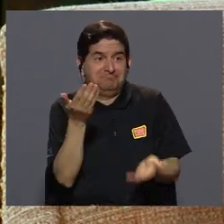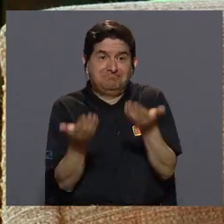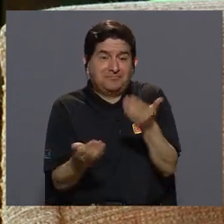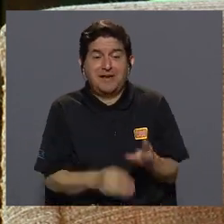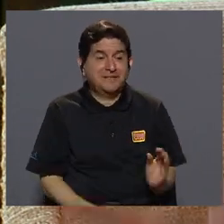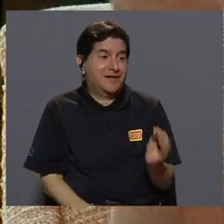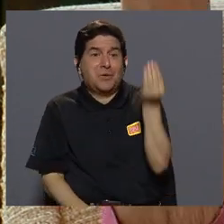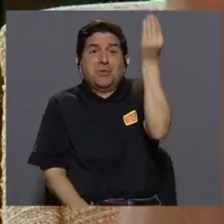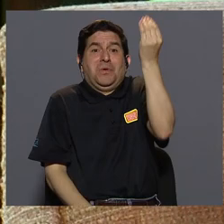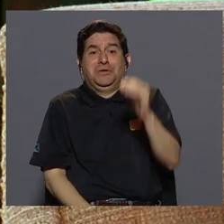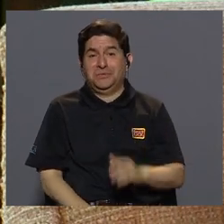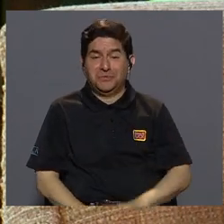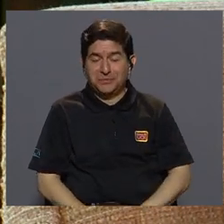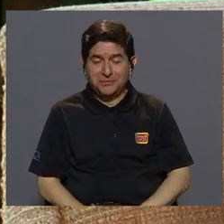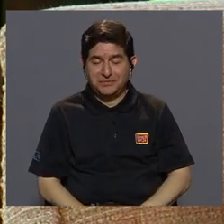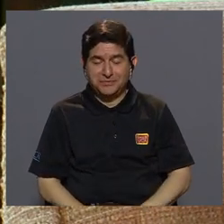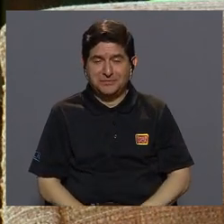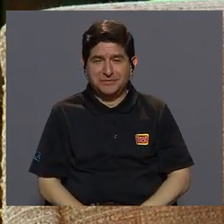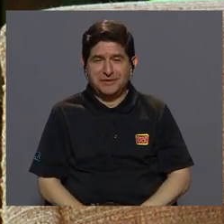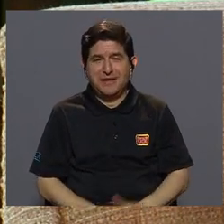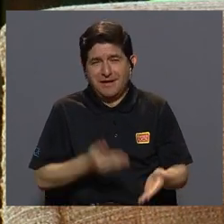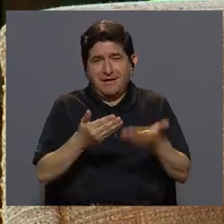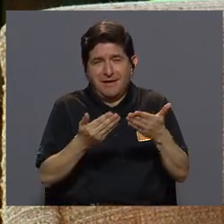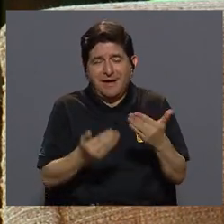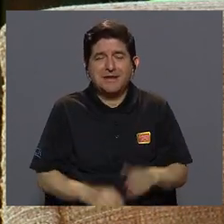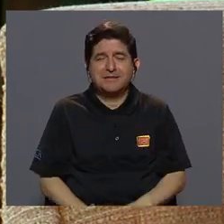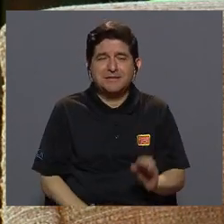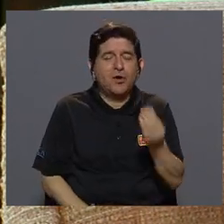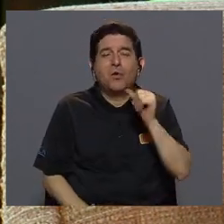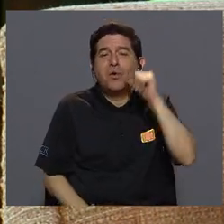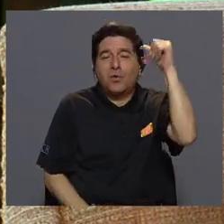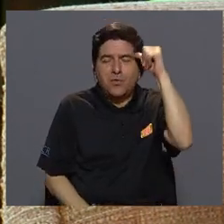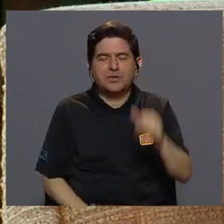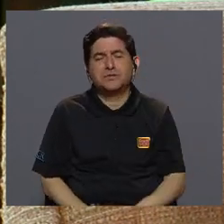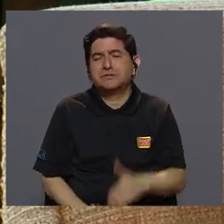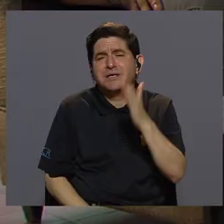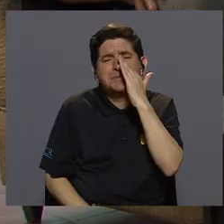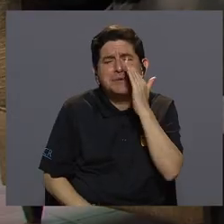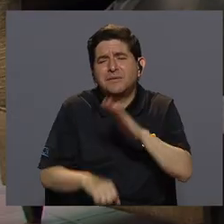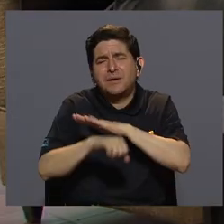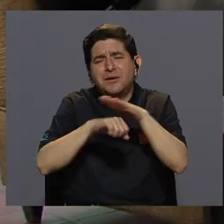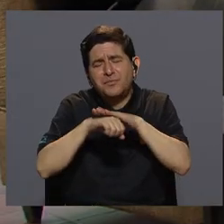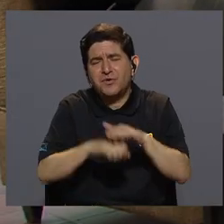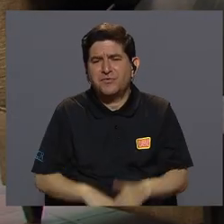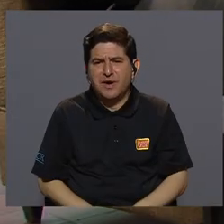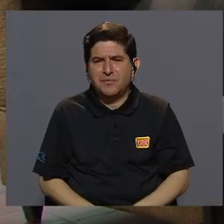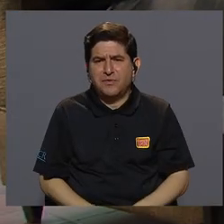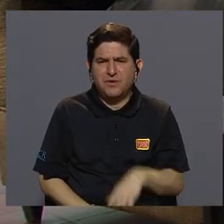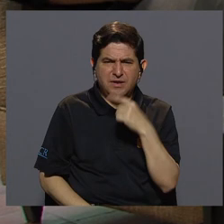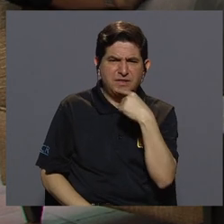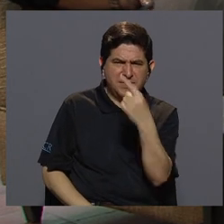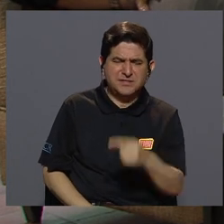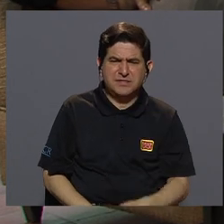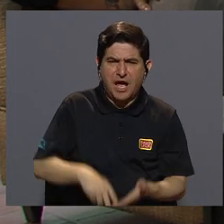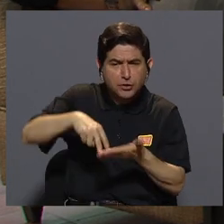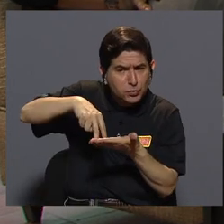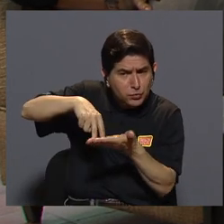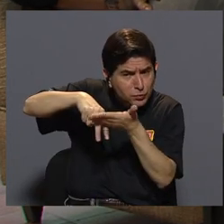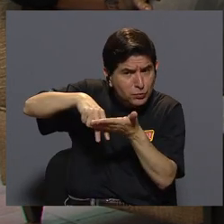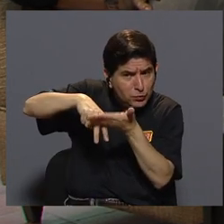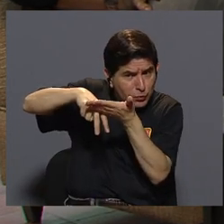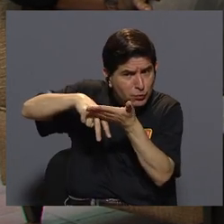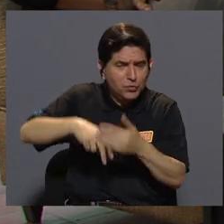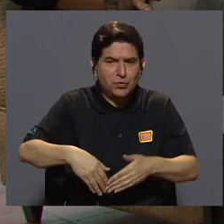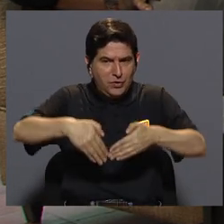de la adolescencia grande. Y entonces, pues, mamá, por favor, un poquitico más para